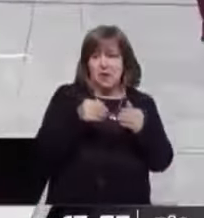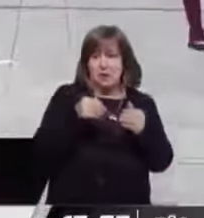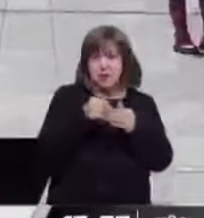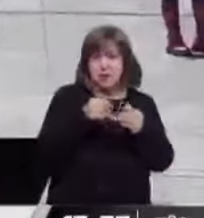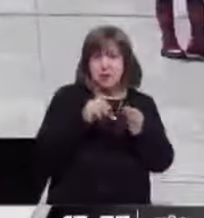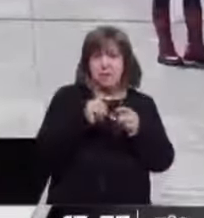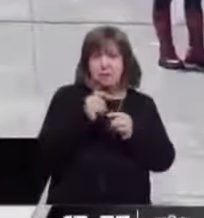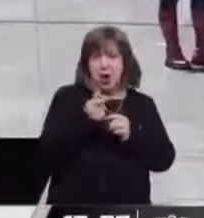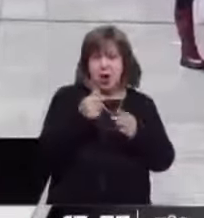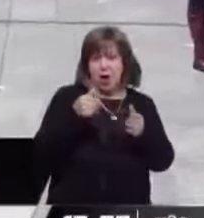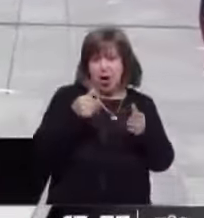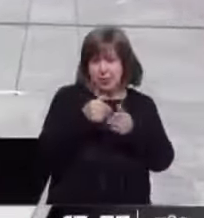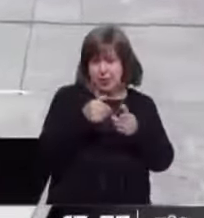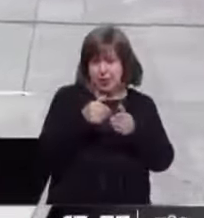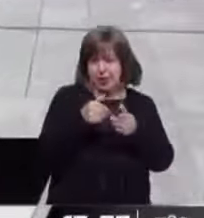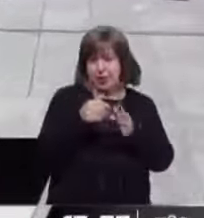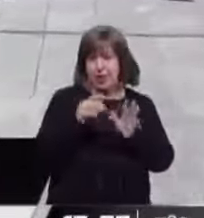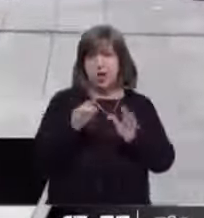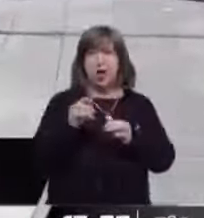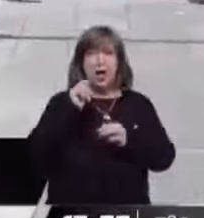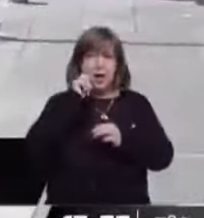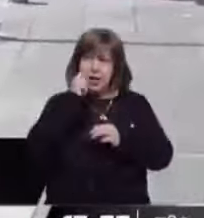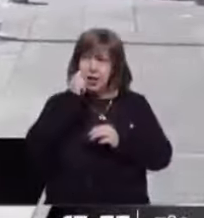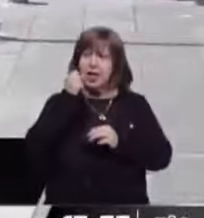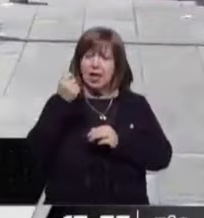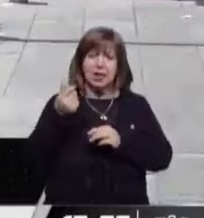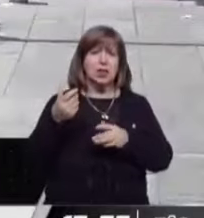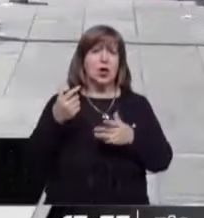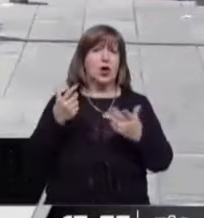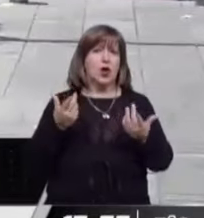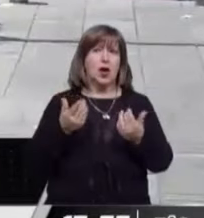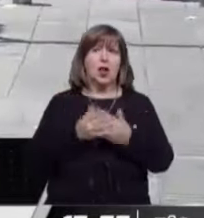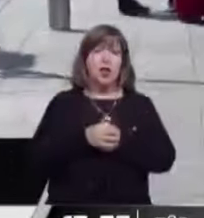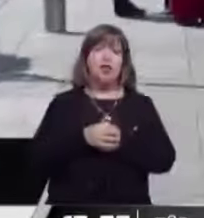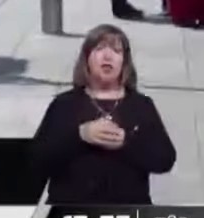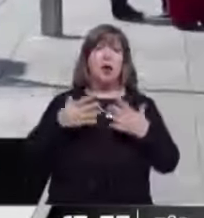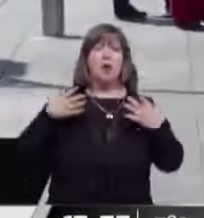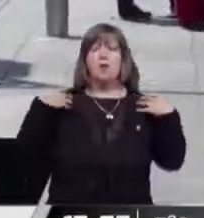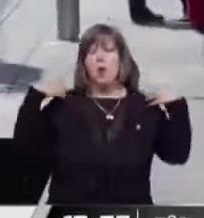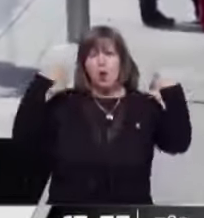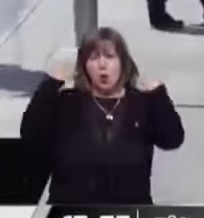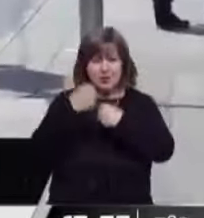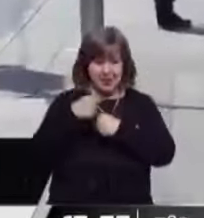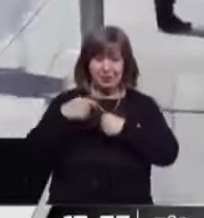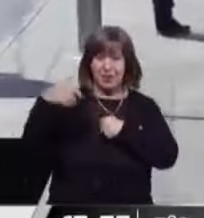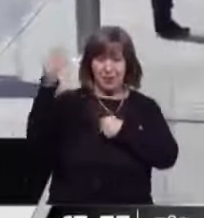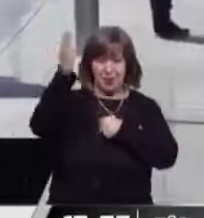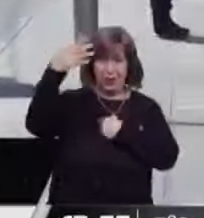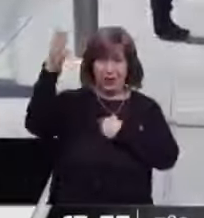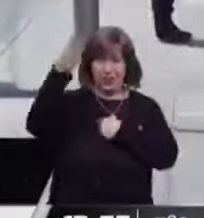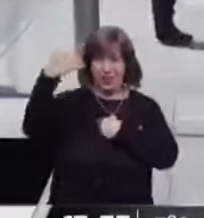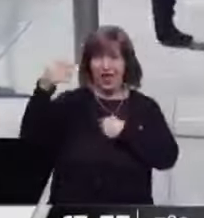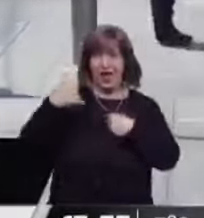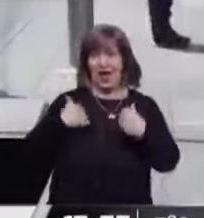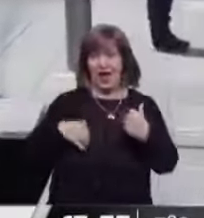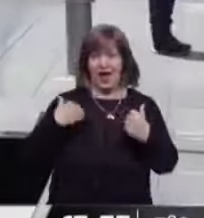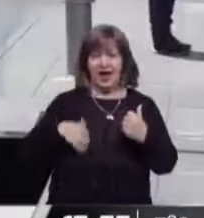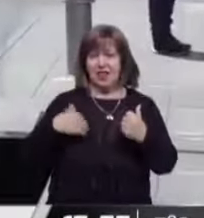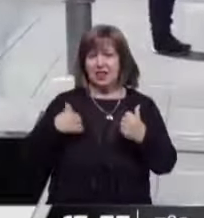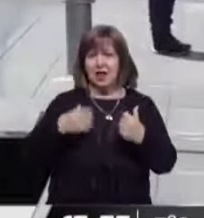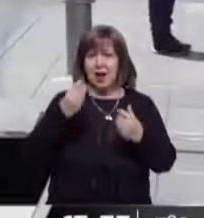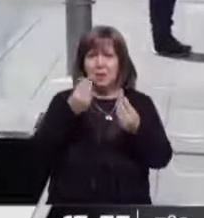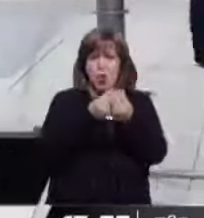lados. Impresionante, me gusta ese show, igualmente gusta te digo, muchas banderas, ir con tiempo. Igualmente te